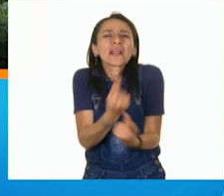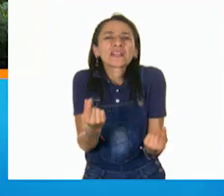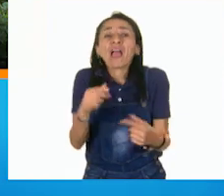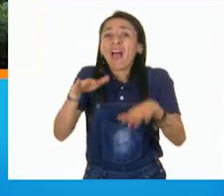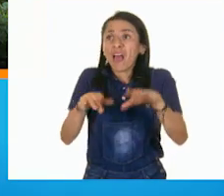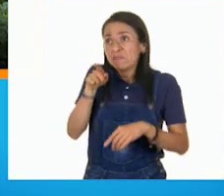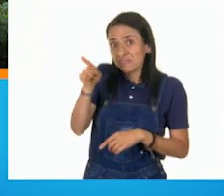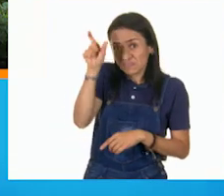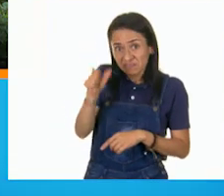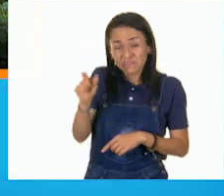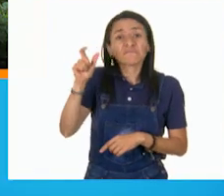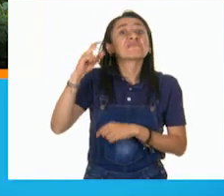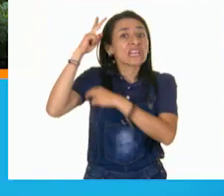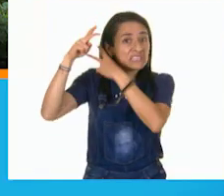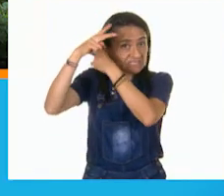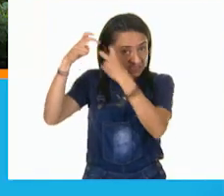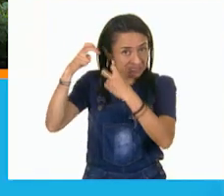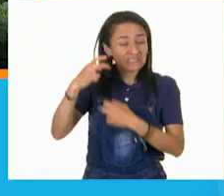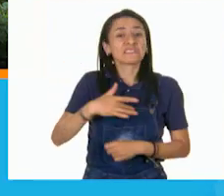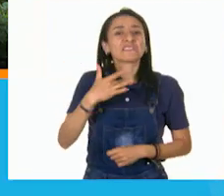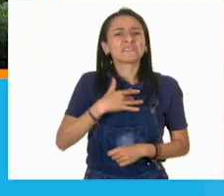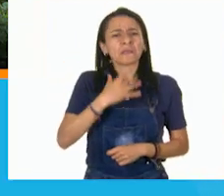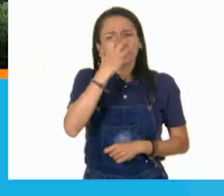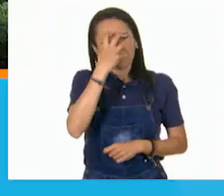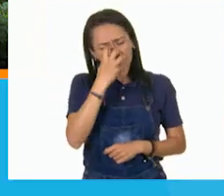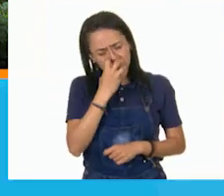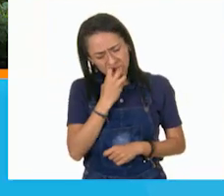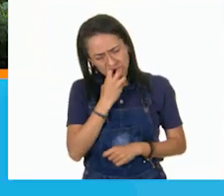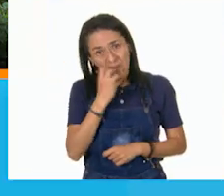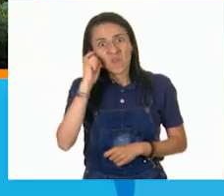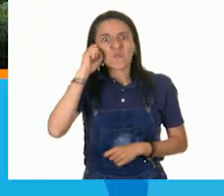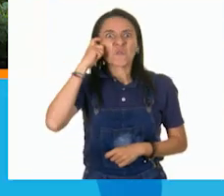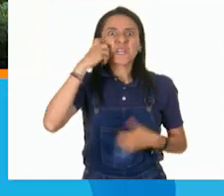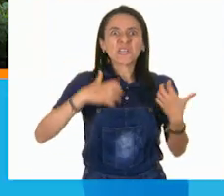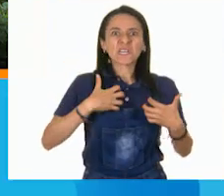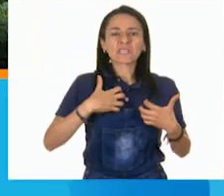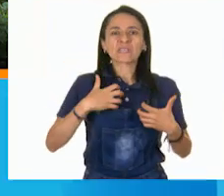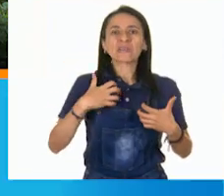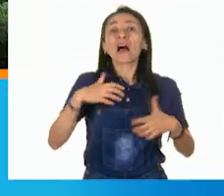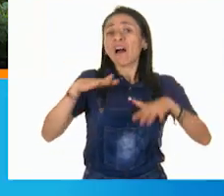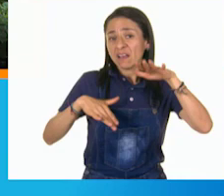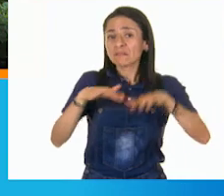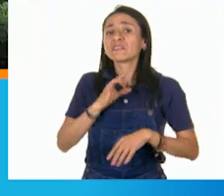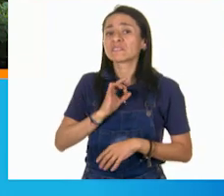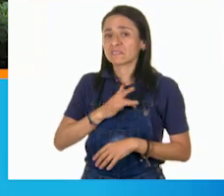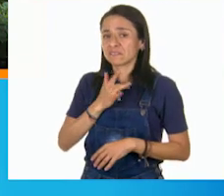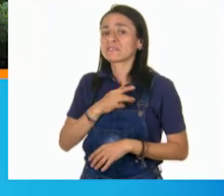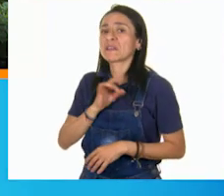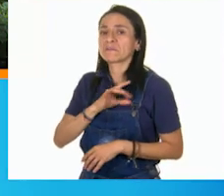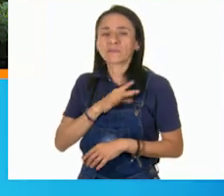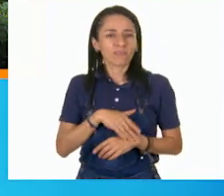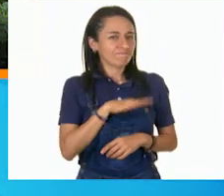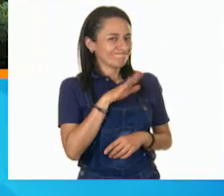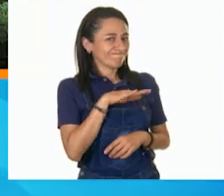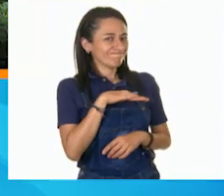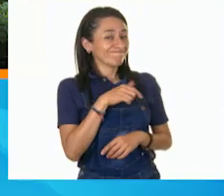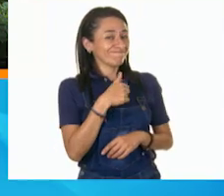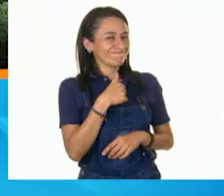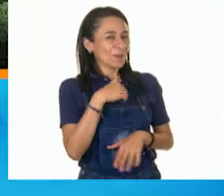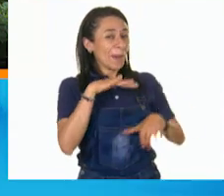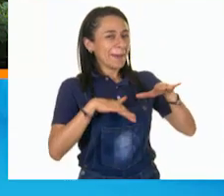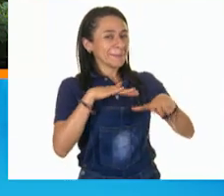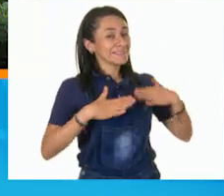veces enojada y otras veces siente miedo. Y a veces soy muy alegre.